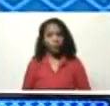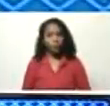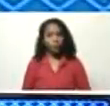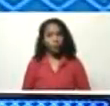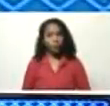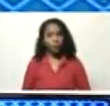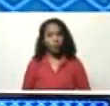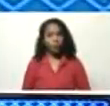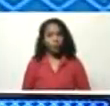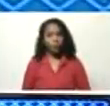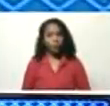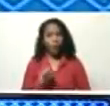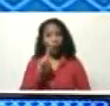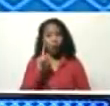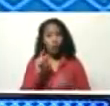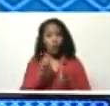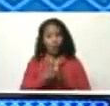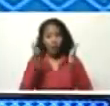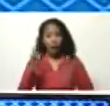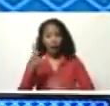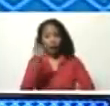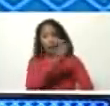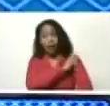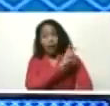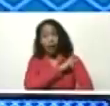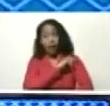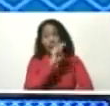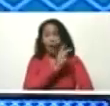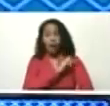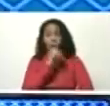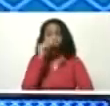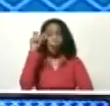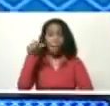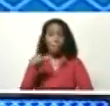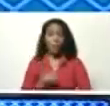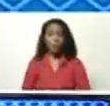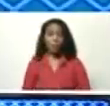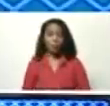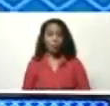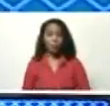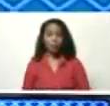a un gran general, llegó a general en jefe,